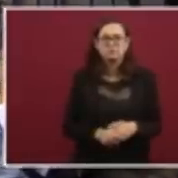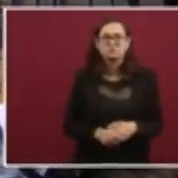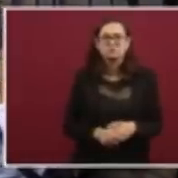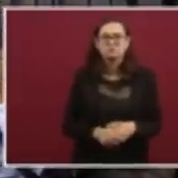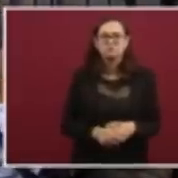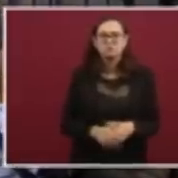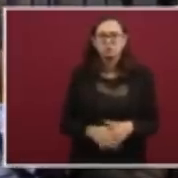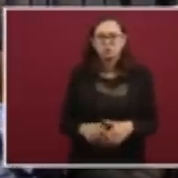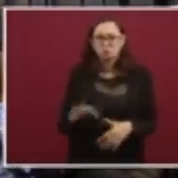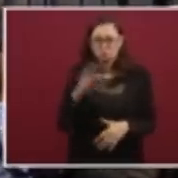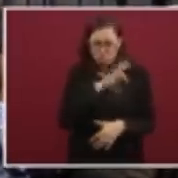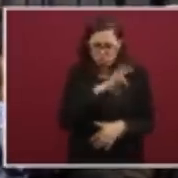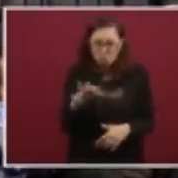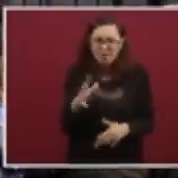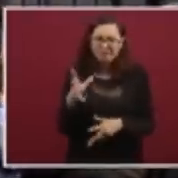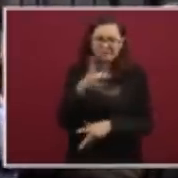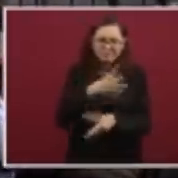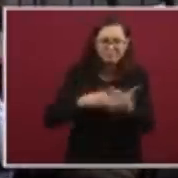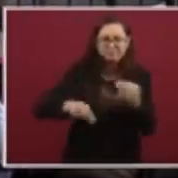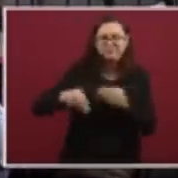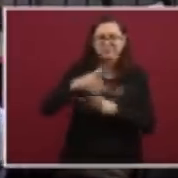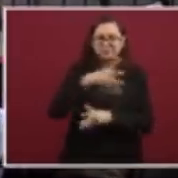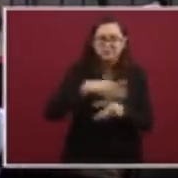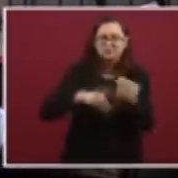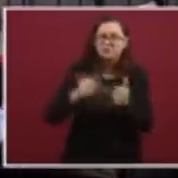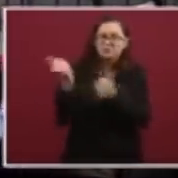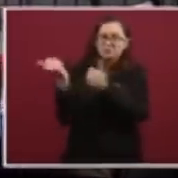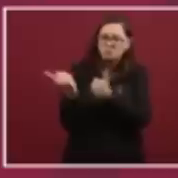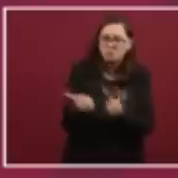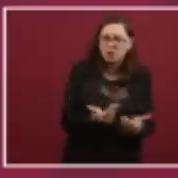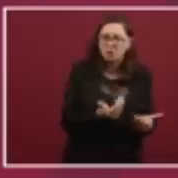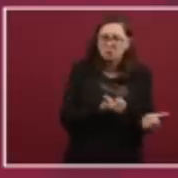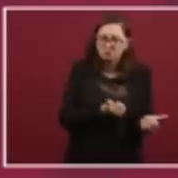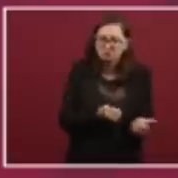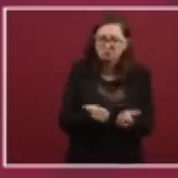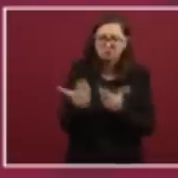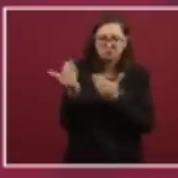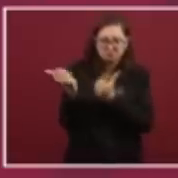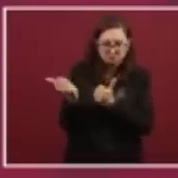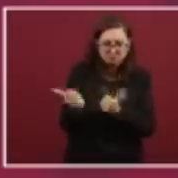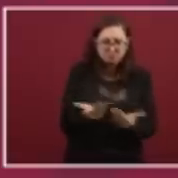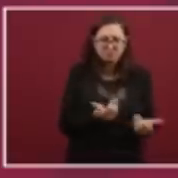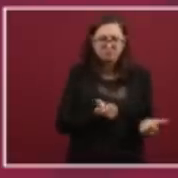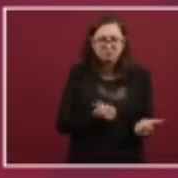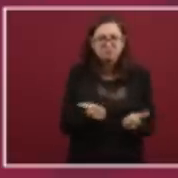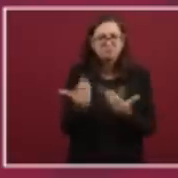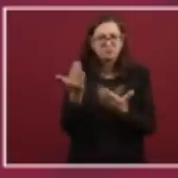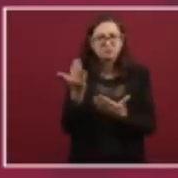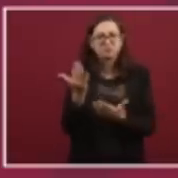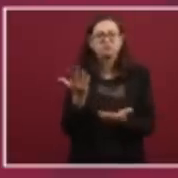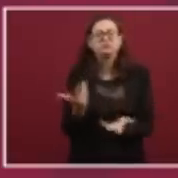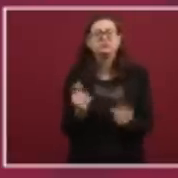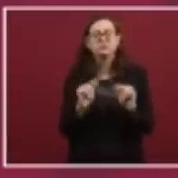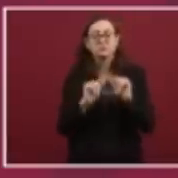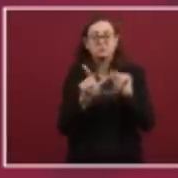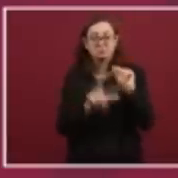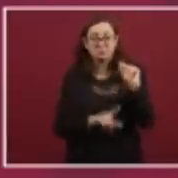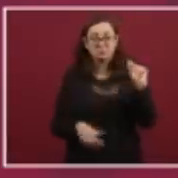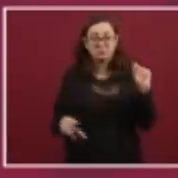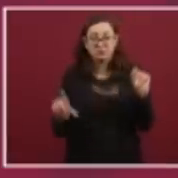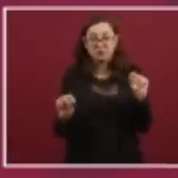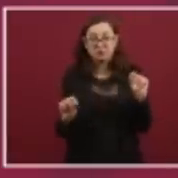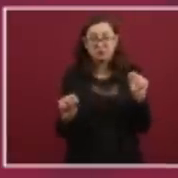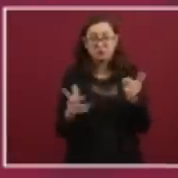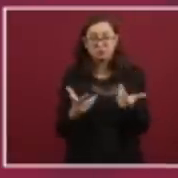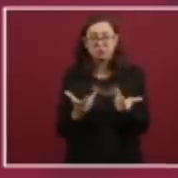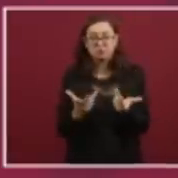producir y vender, exportar mercancías. Nosotros no nos vamos a